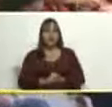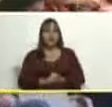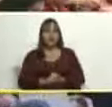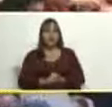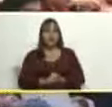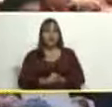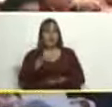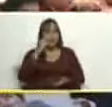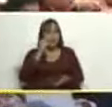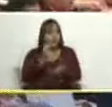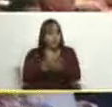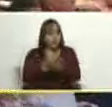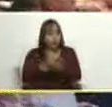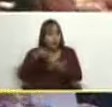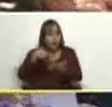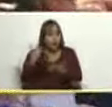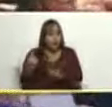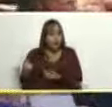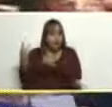Preparado, ¿se puede poner aquí?